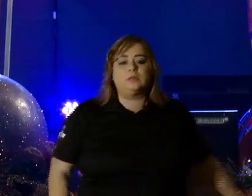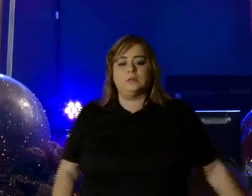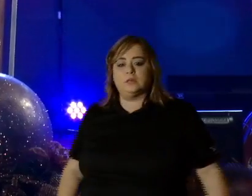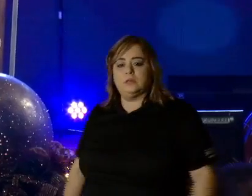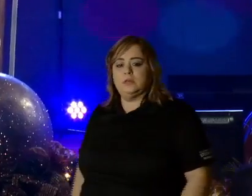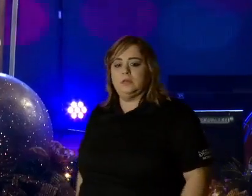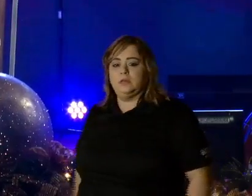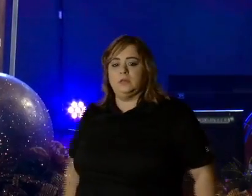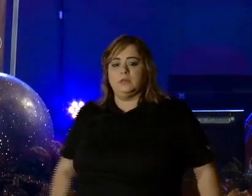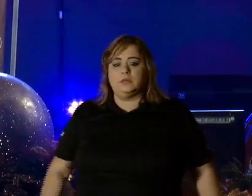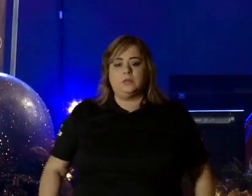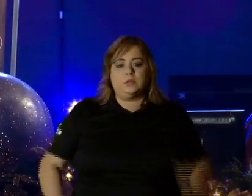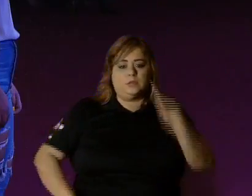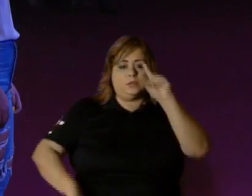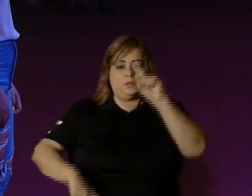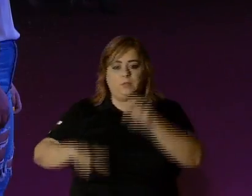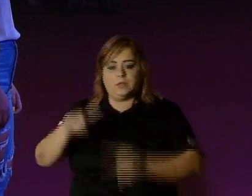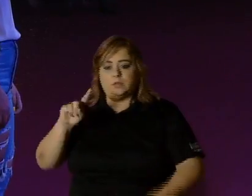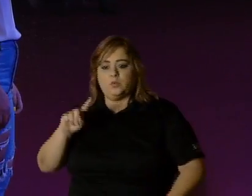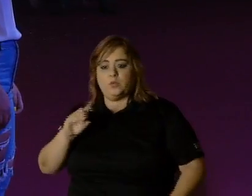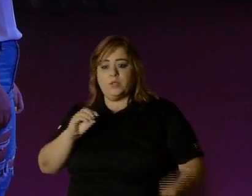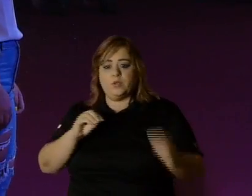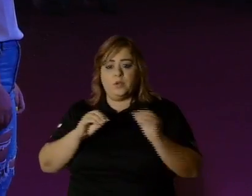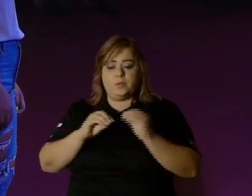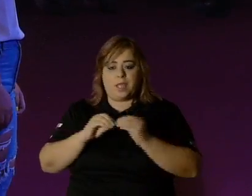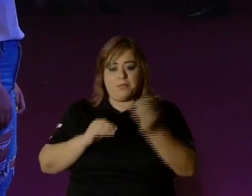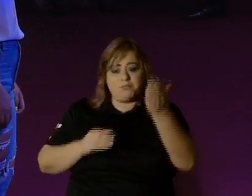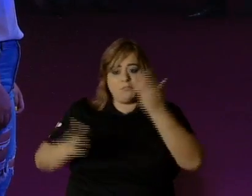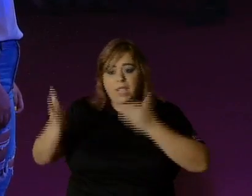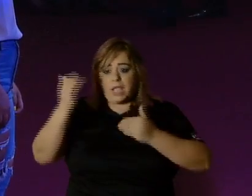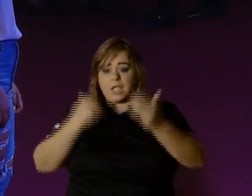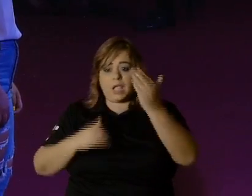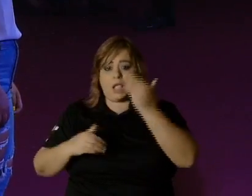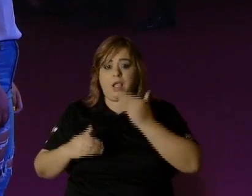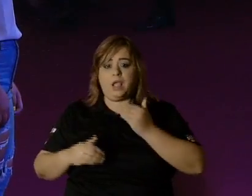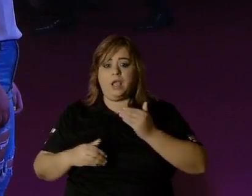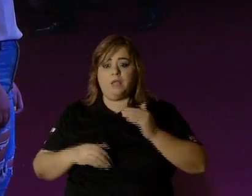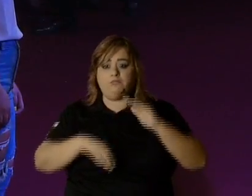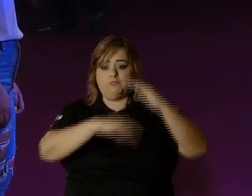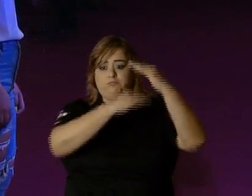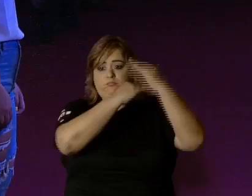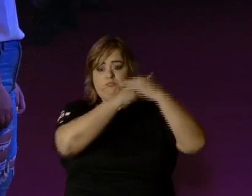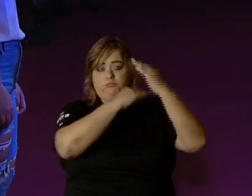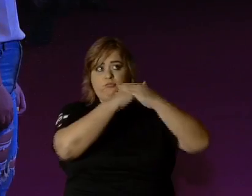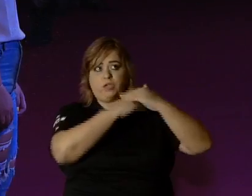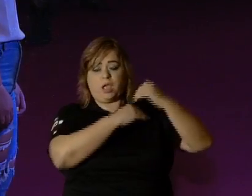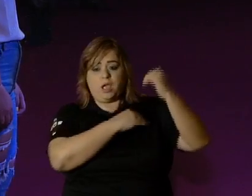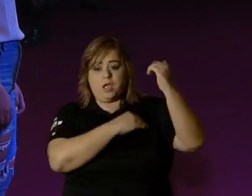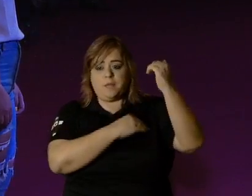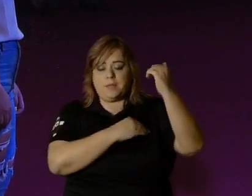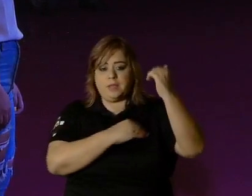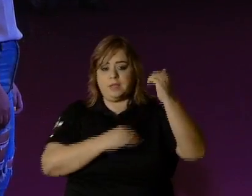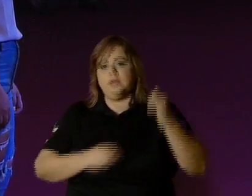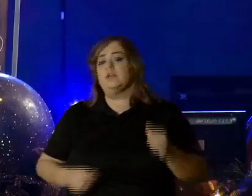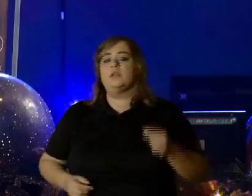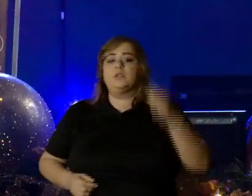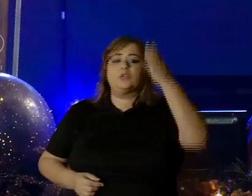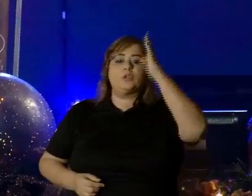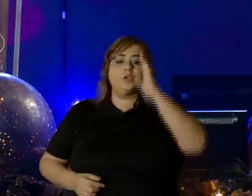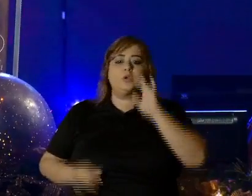Dios, no puedo. Venga, te llama el Señor. Lo que